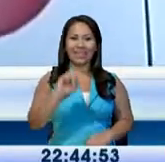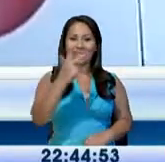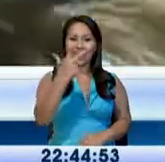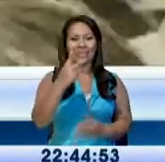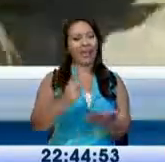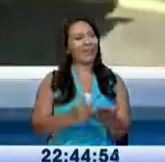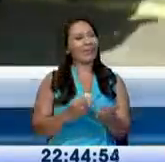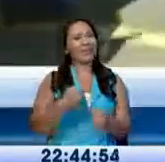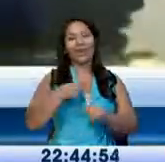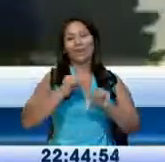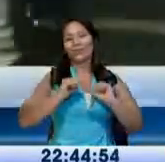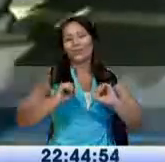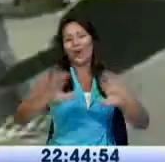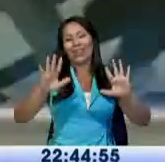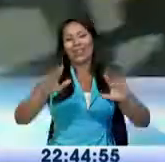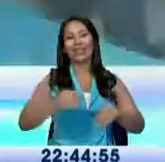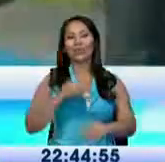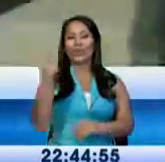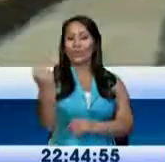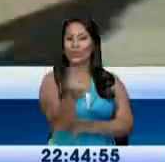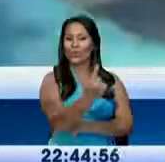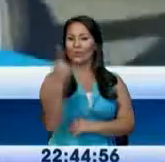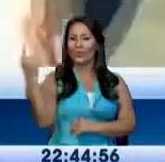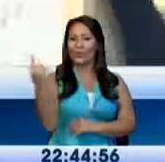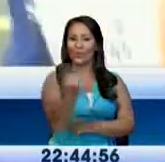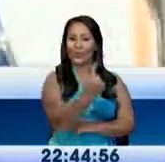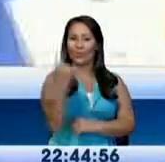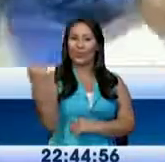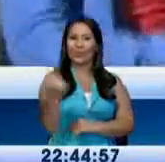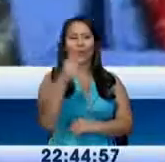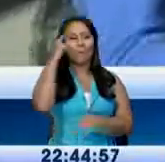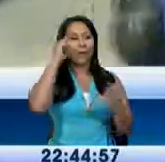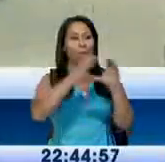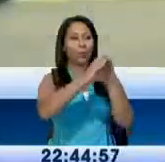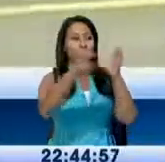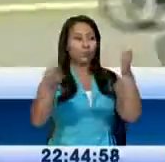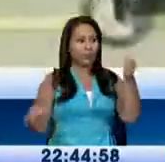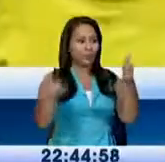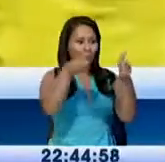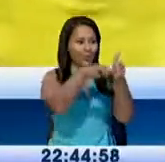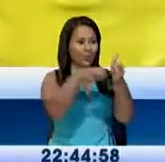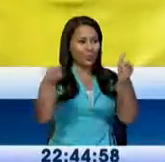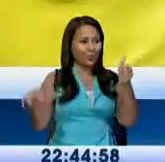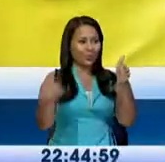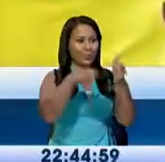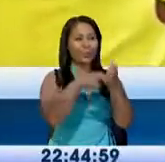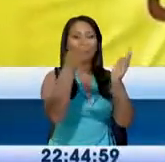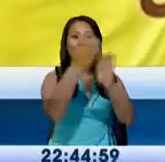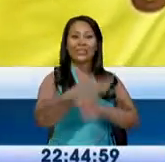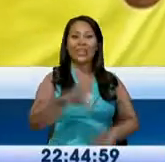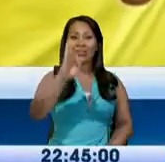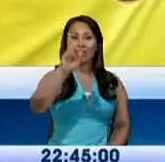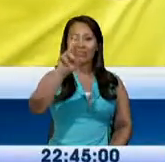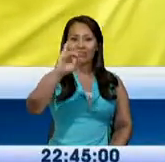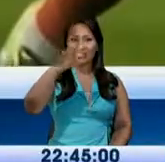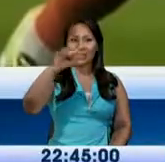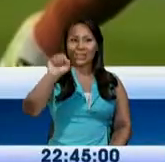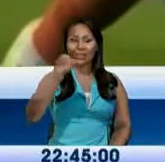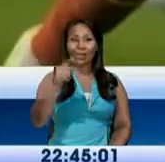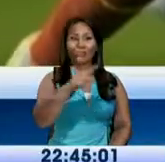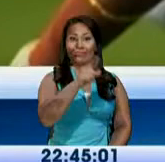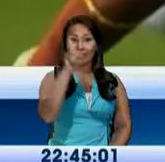vencida. Uno a uno los seleccionados fueron apareciendo para abordar el bus que los esperaba. El defensa ecuatoriano Frickson Eraso, hoy autor del primer